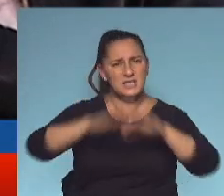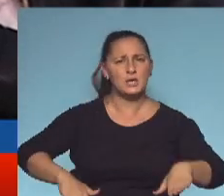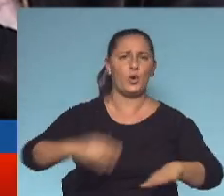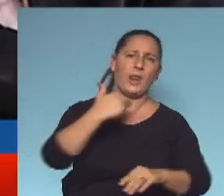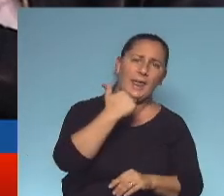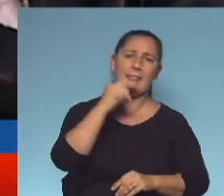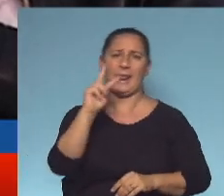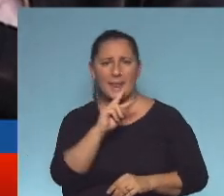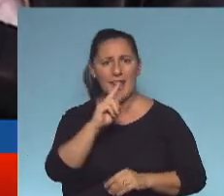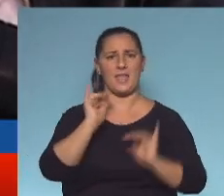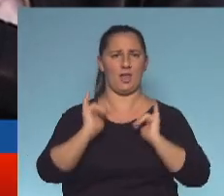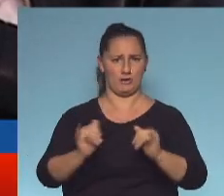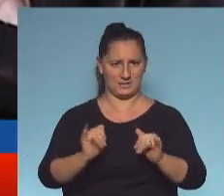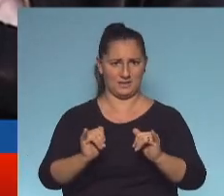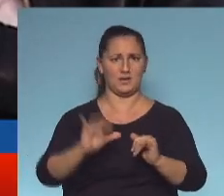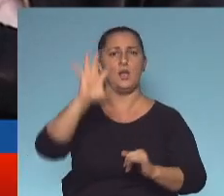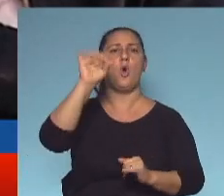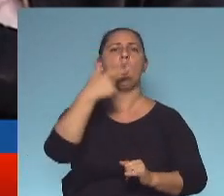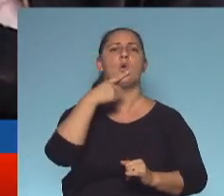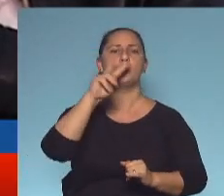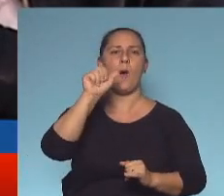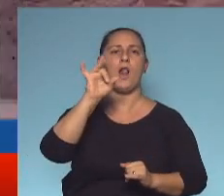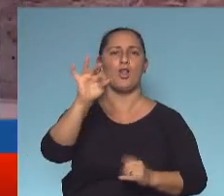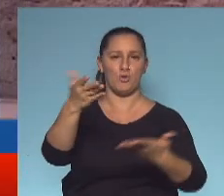niñas y los adolescentes. Osvaldo.